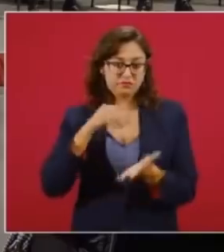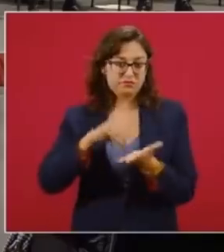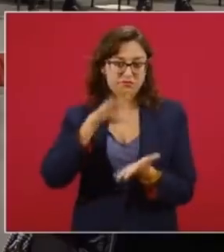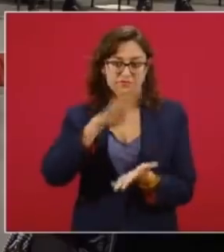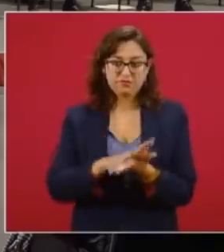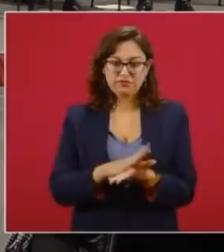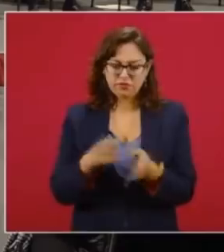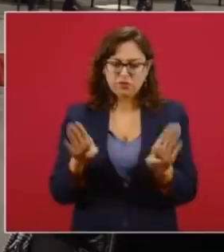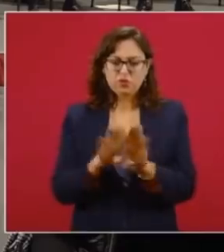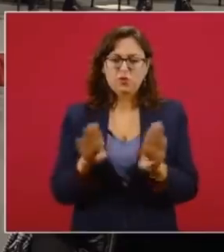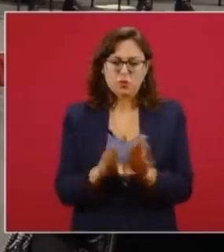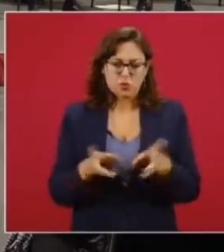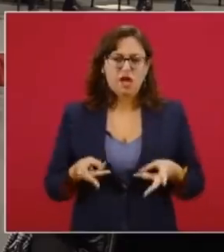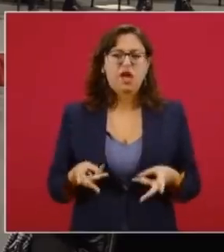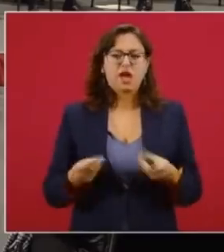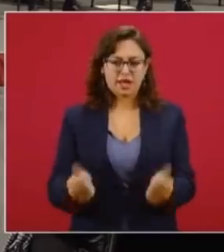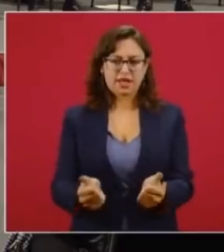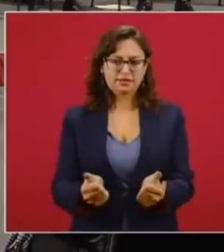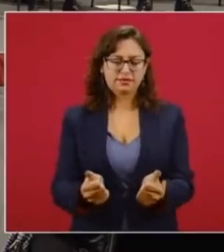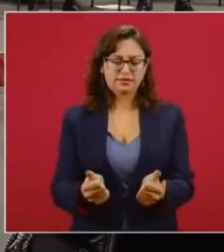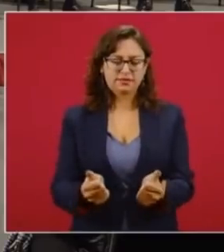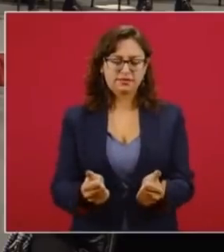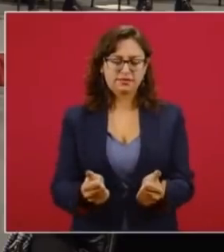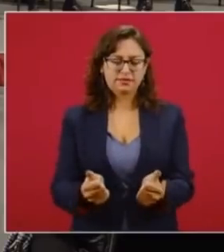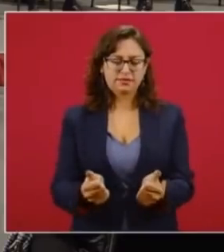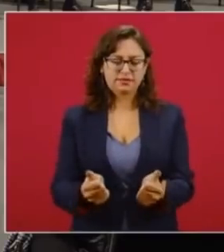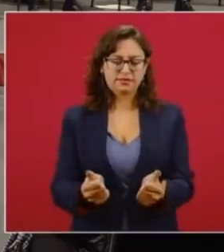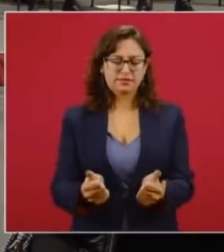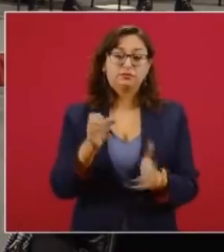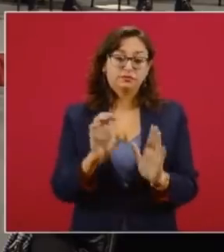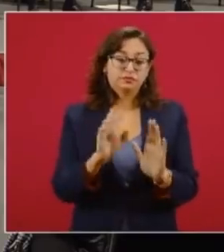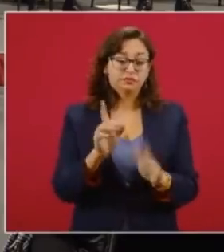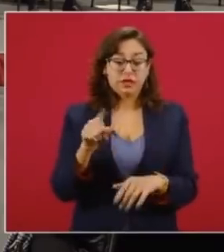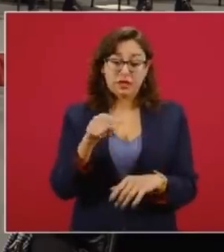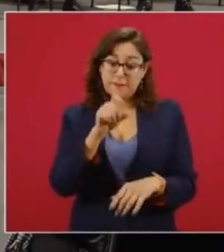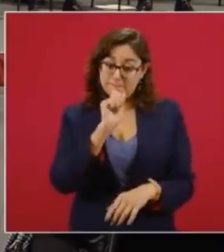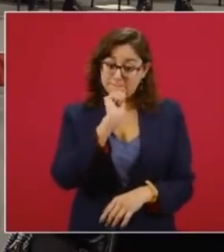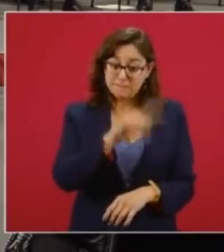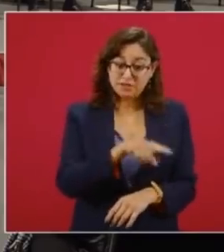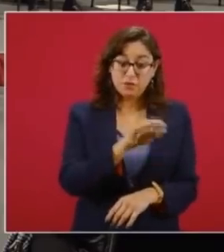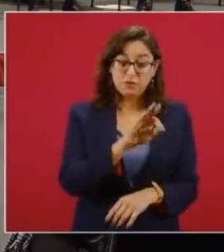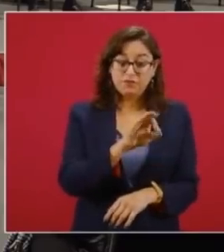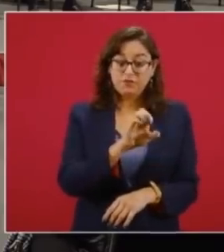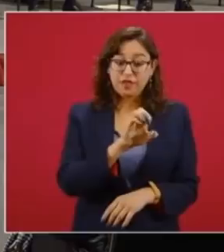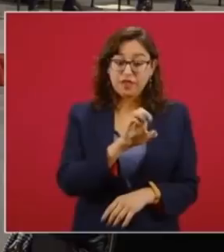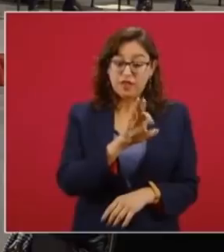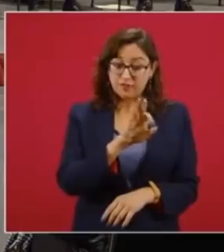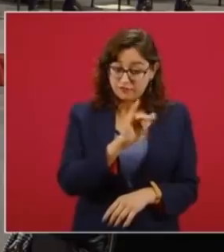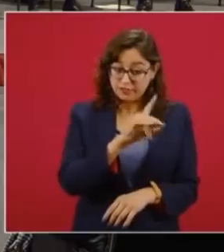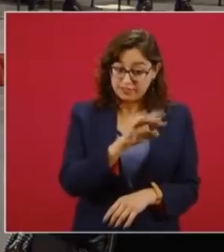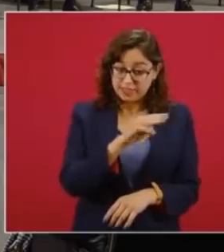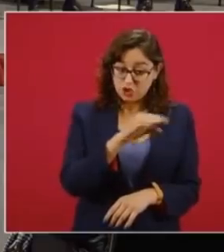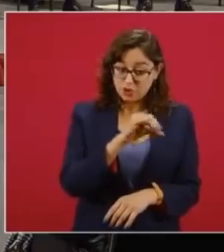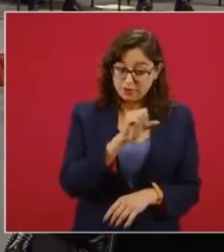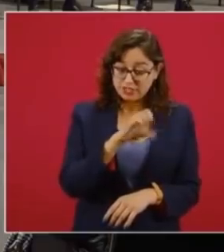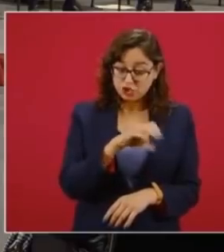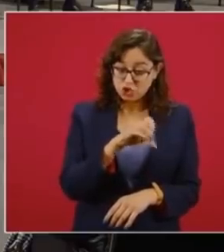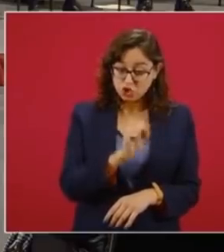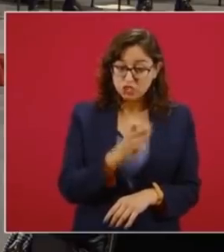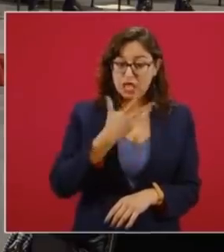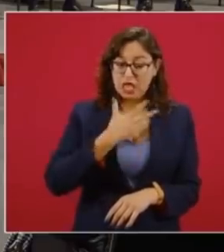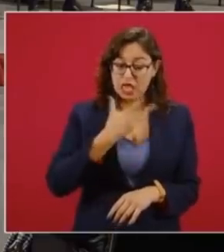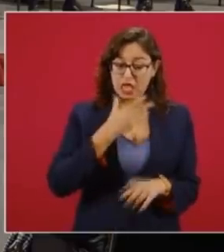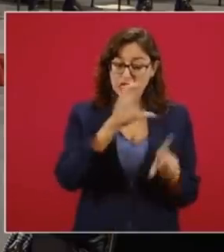y la operación de los recursos. Si es a través de los fideicomisos, hay un comité técnico. Si es a través